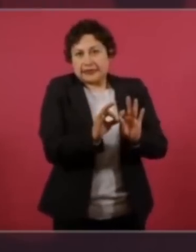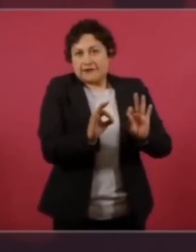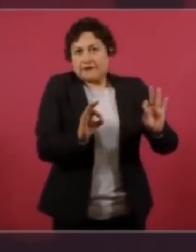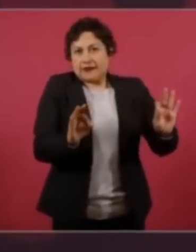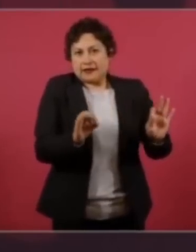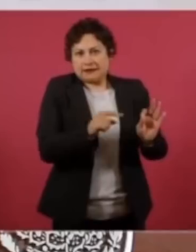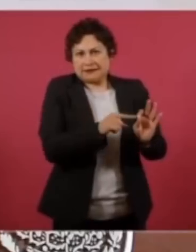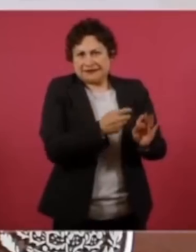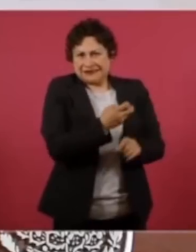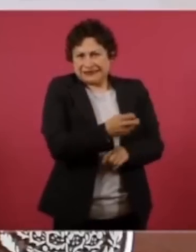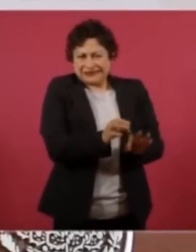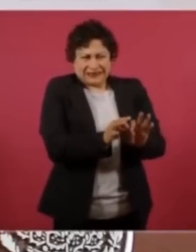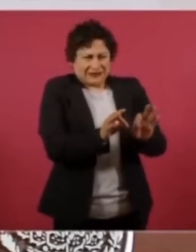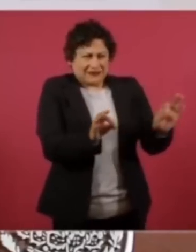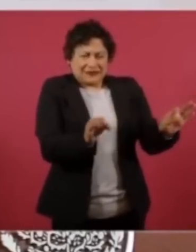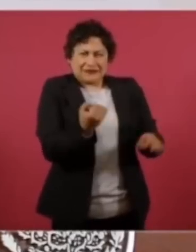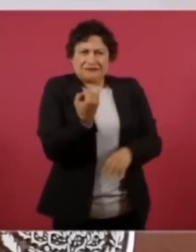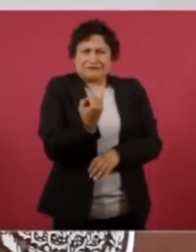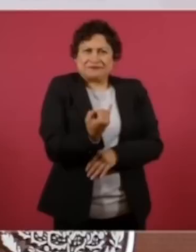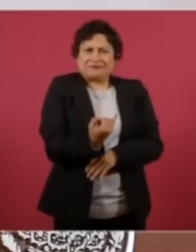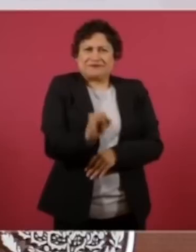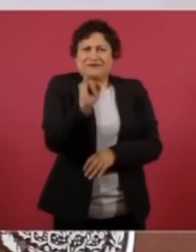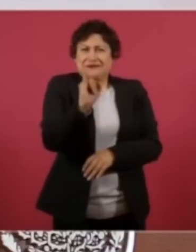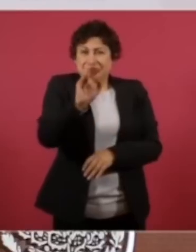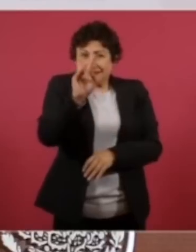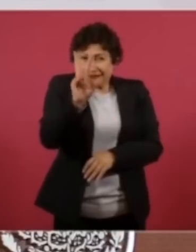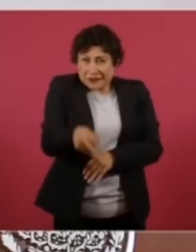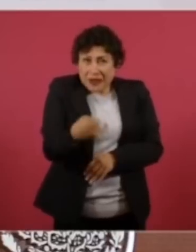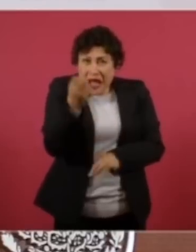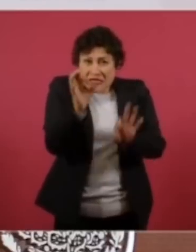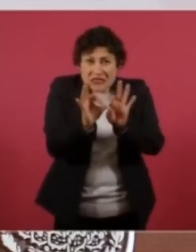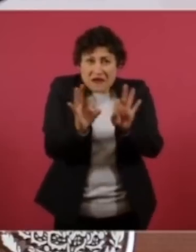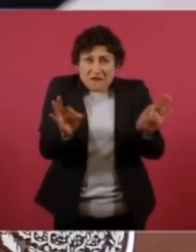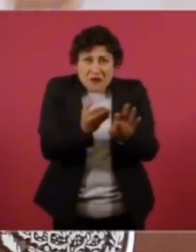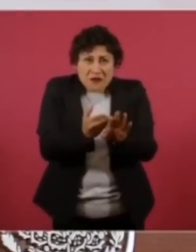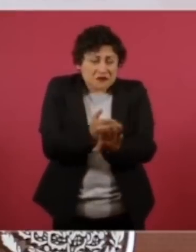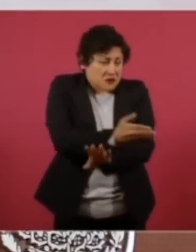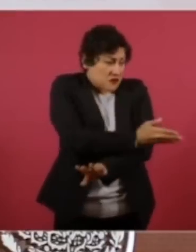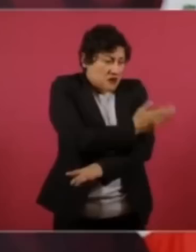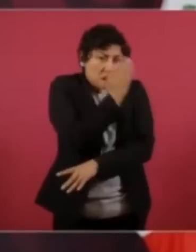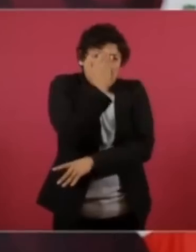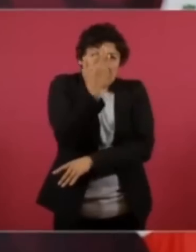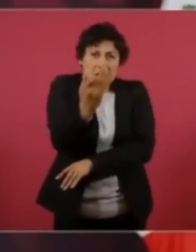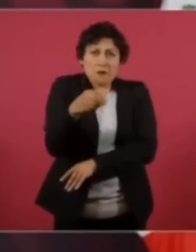planteamiento que lo repitieron en el periodo neoliberal muchísimo,